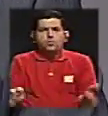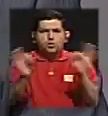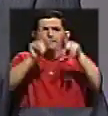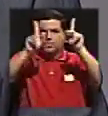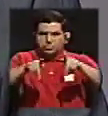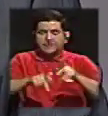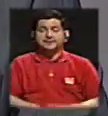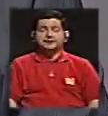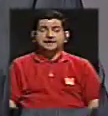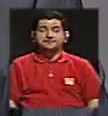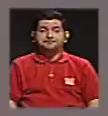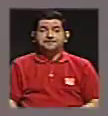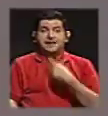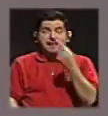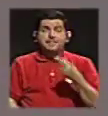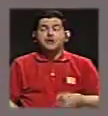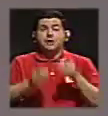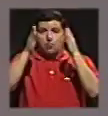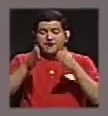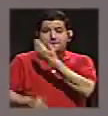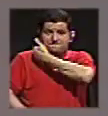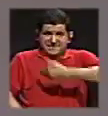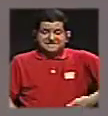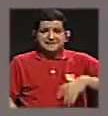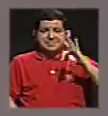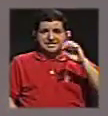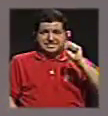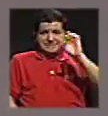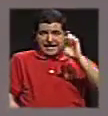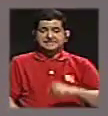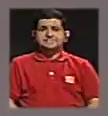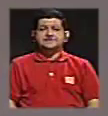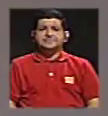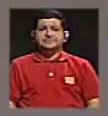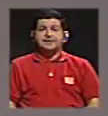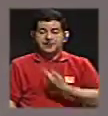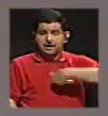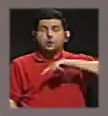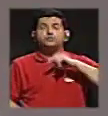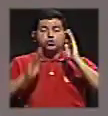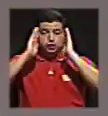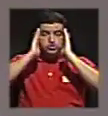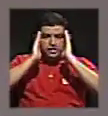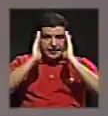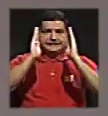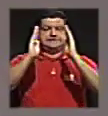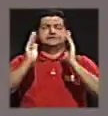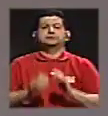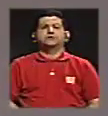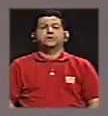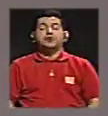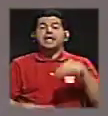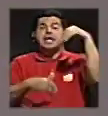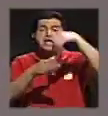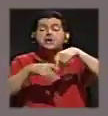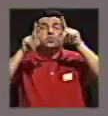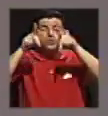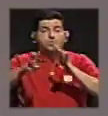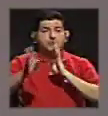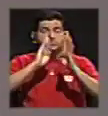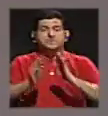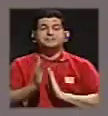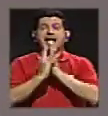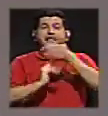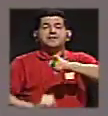ciudadanos en palabras del magistrado presidente del tribunal supremo de elecciones vamos a escuchar con atención incluso a los que hablan con